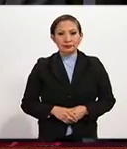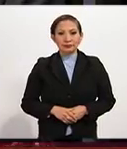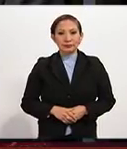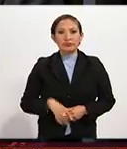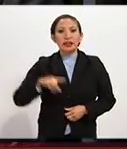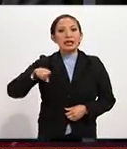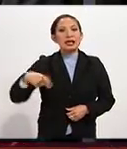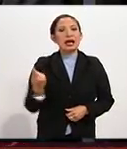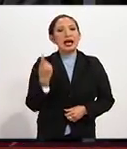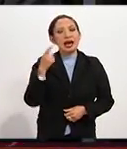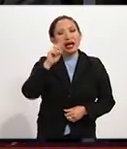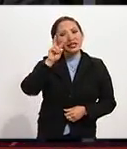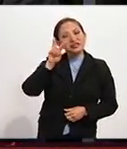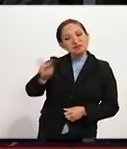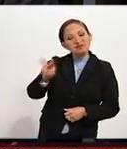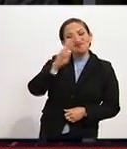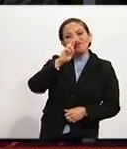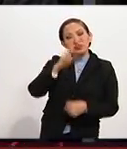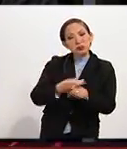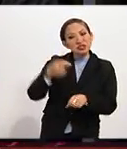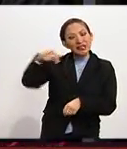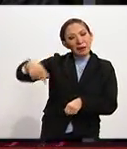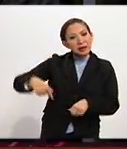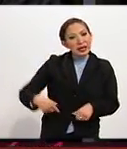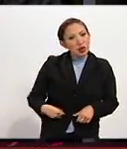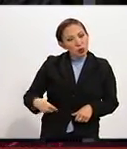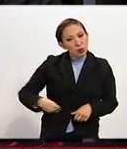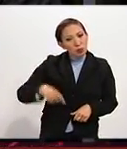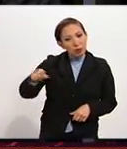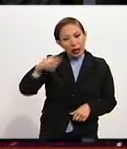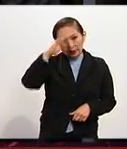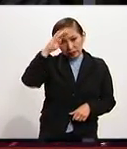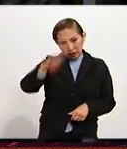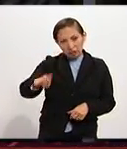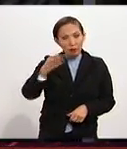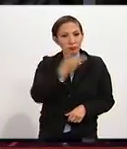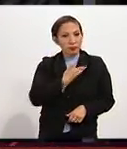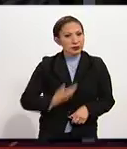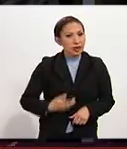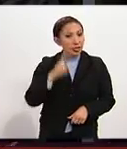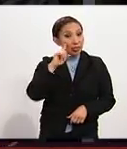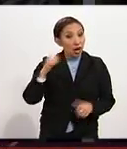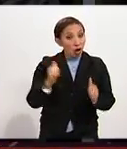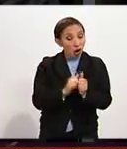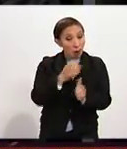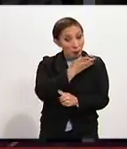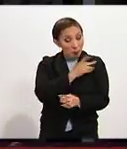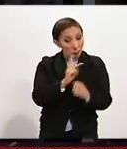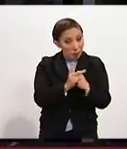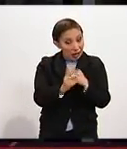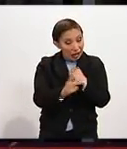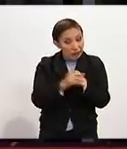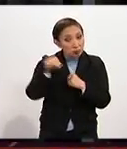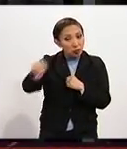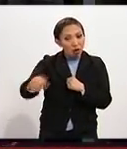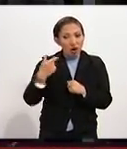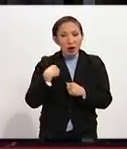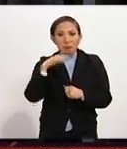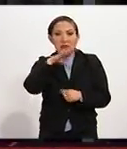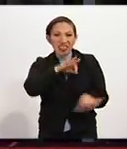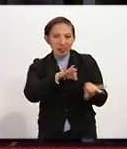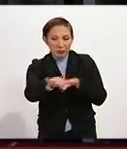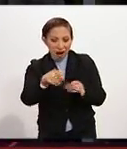Se trata de un delito de responsabilidad. Señor presidente, la mera irresponsabilidad con el país, ya sea por